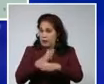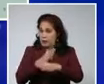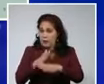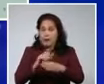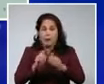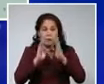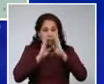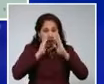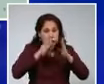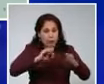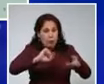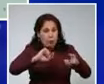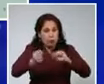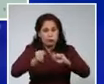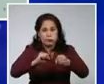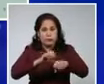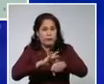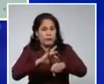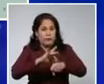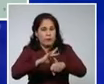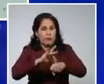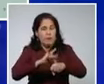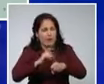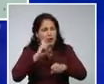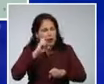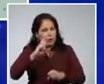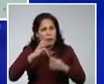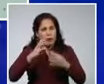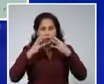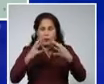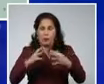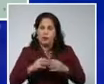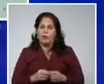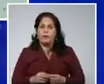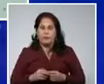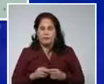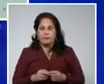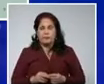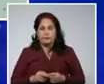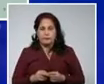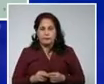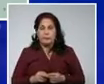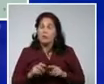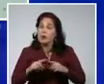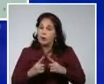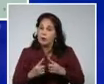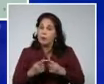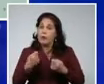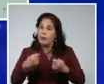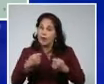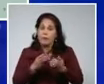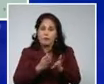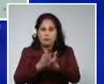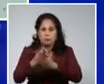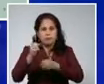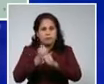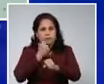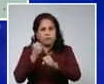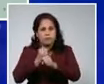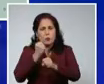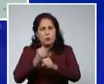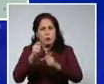del control, hay medidas de restricción importantes, pero de todas formas ha tenido un